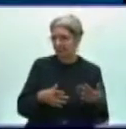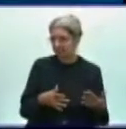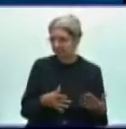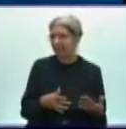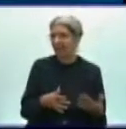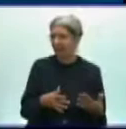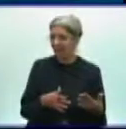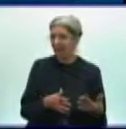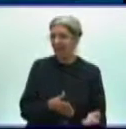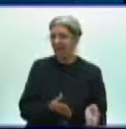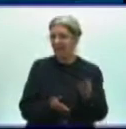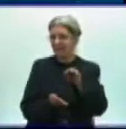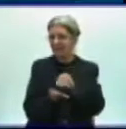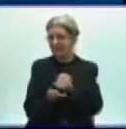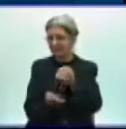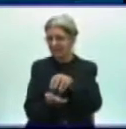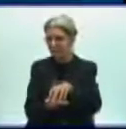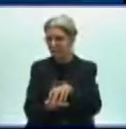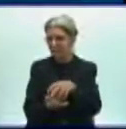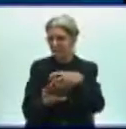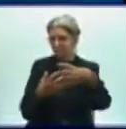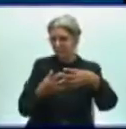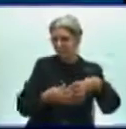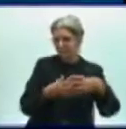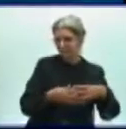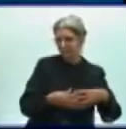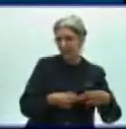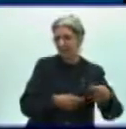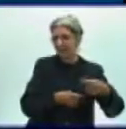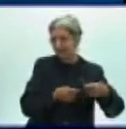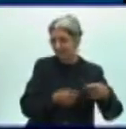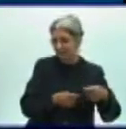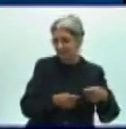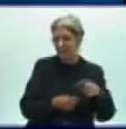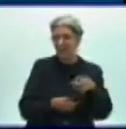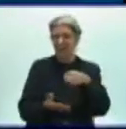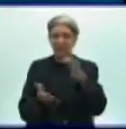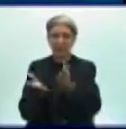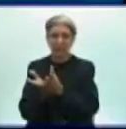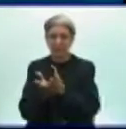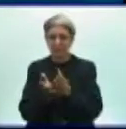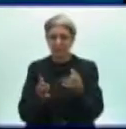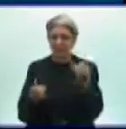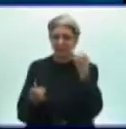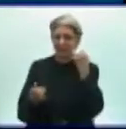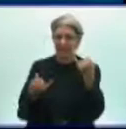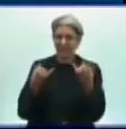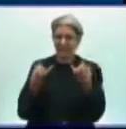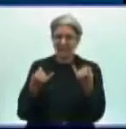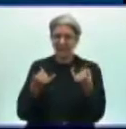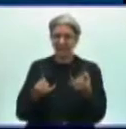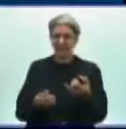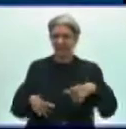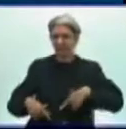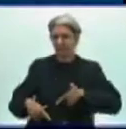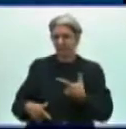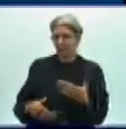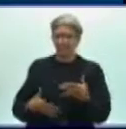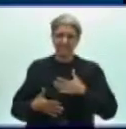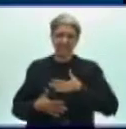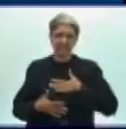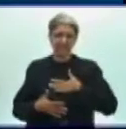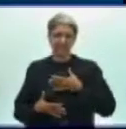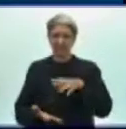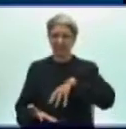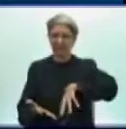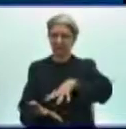viendo en pantalla, al asentamiento industrial empresarial, a los estudios de identidades culturales particulares de una